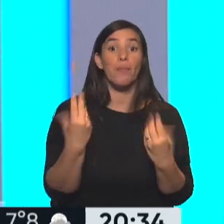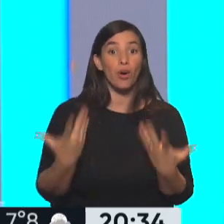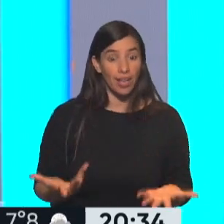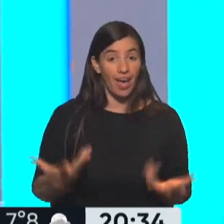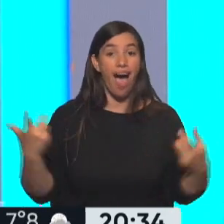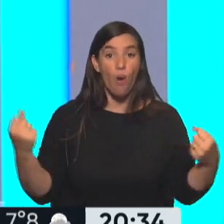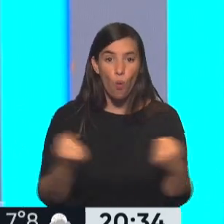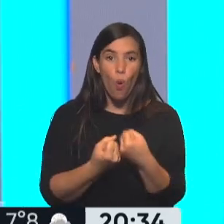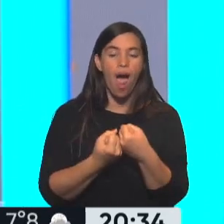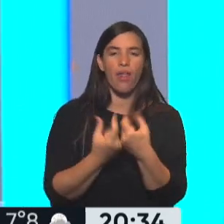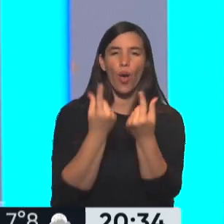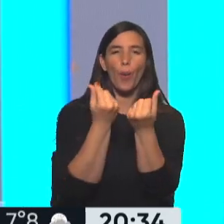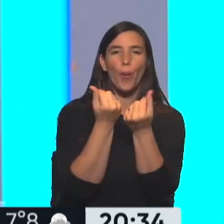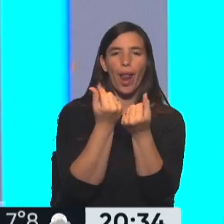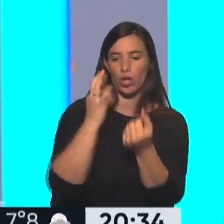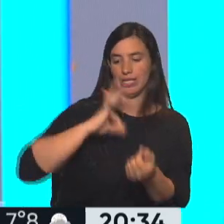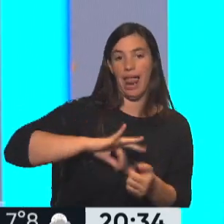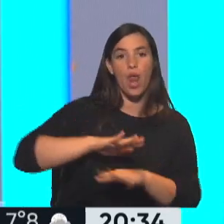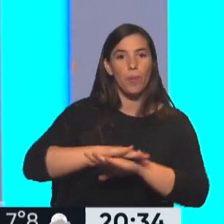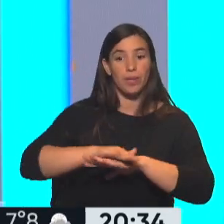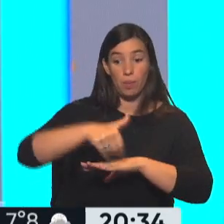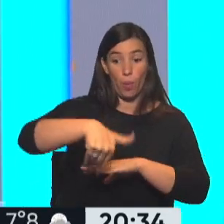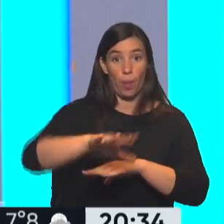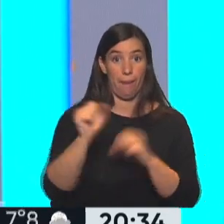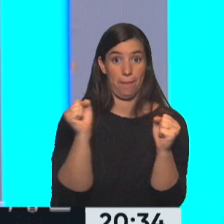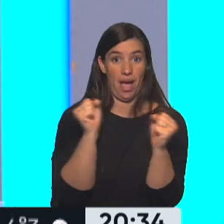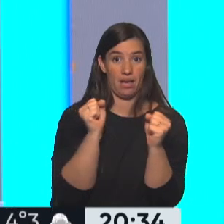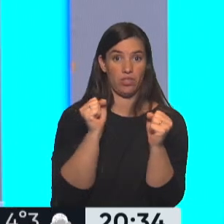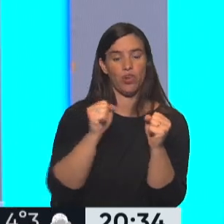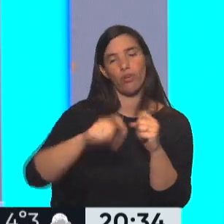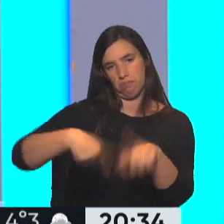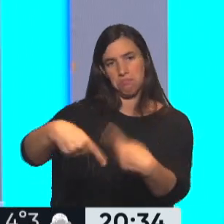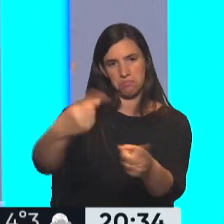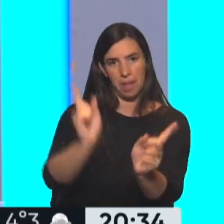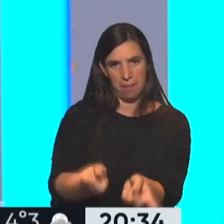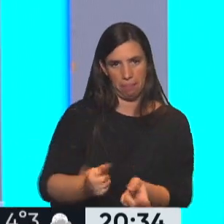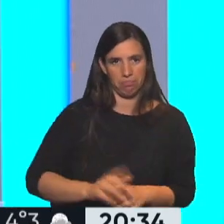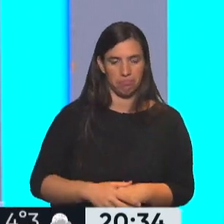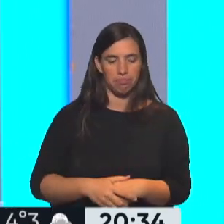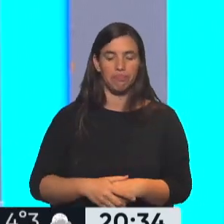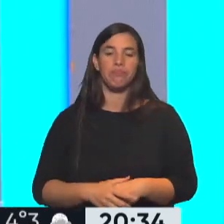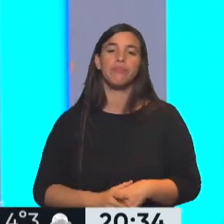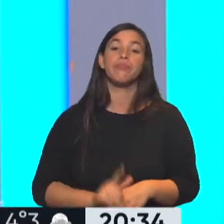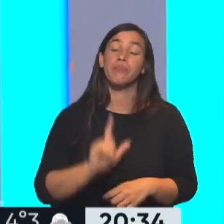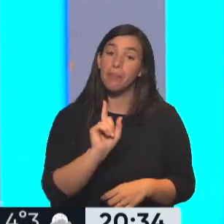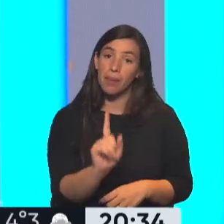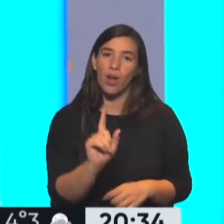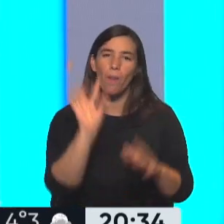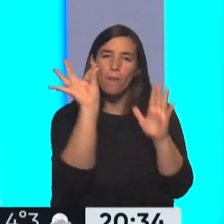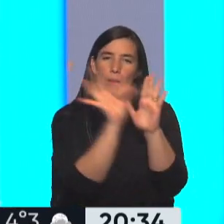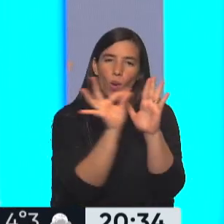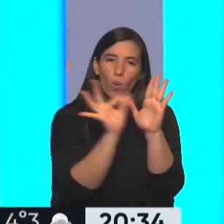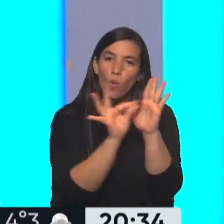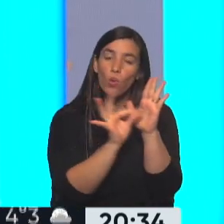del salario mínimo para el mes de mayo y, por qué no, para los meses que le siguen. Pero tenemos que recordar los puntos en